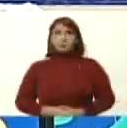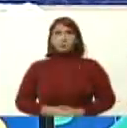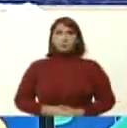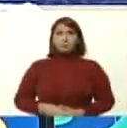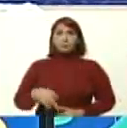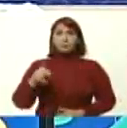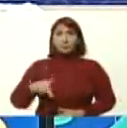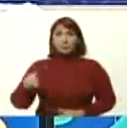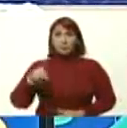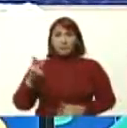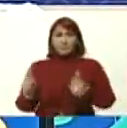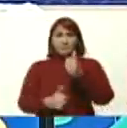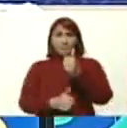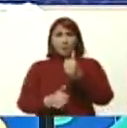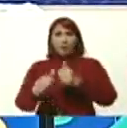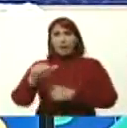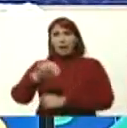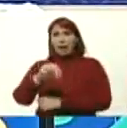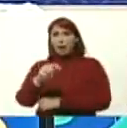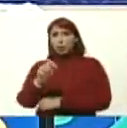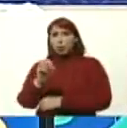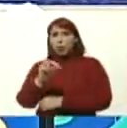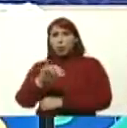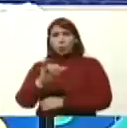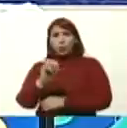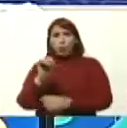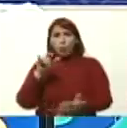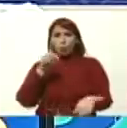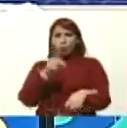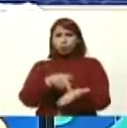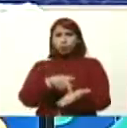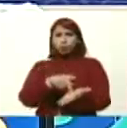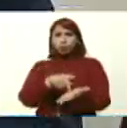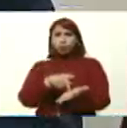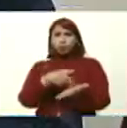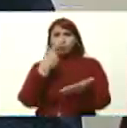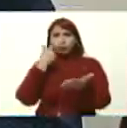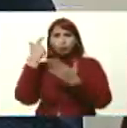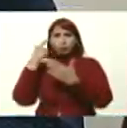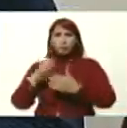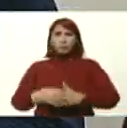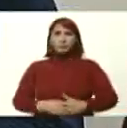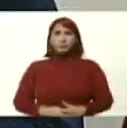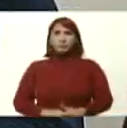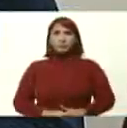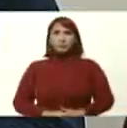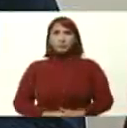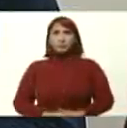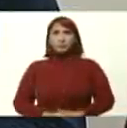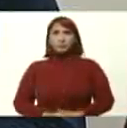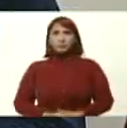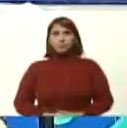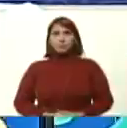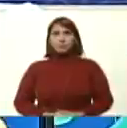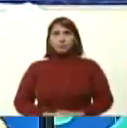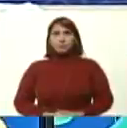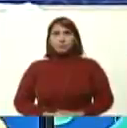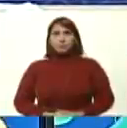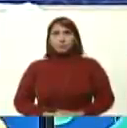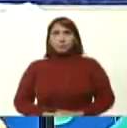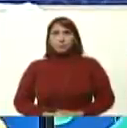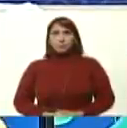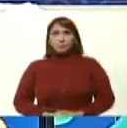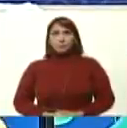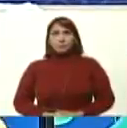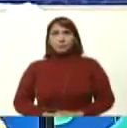Infante, secretario Antonio Galíndez, presente Antonio Galíndez, de los Galíndez del Llano,